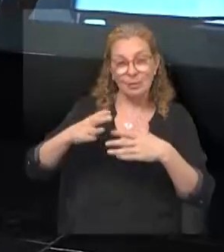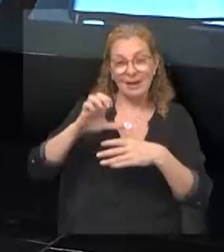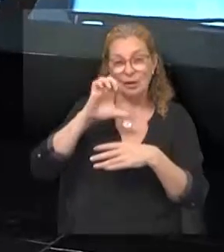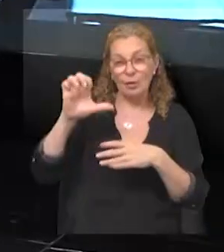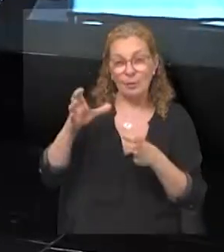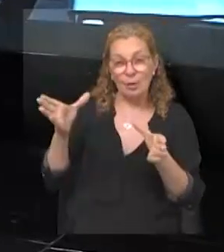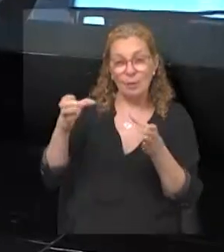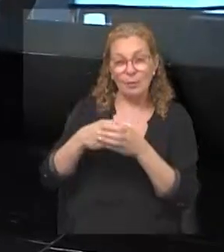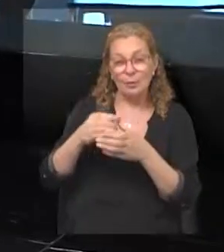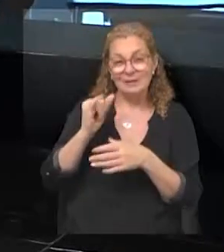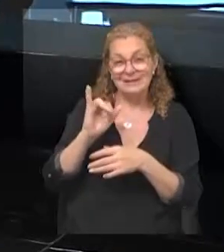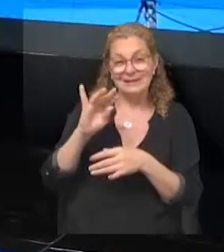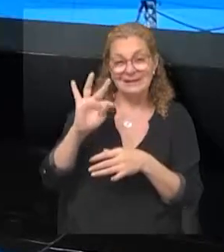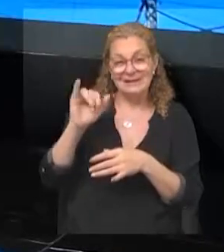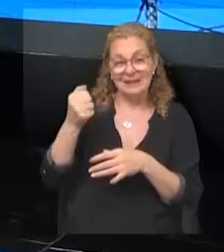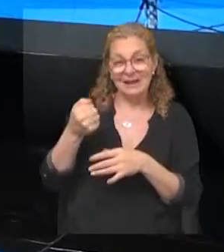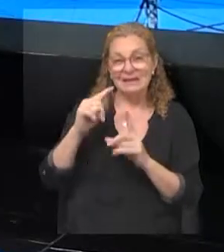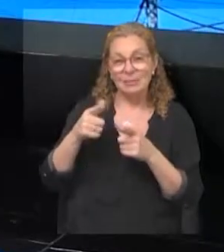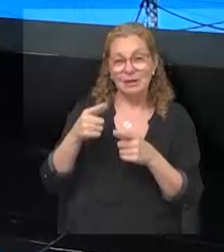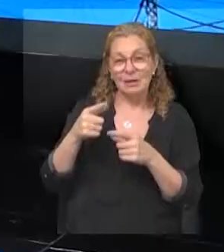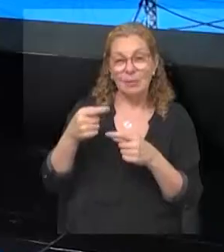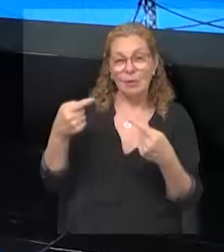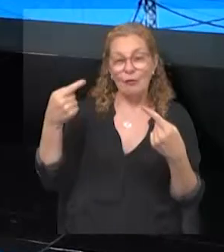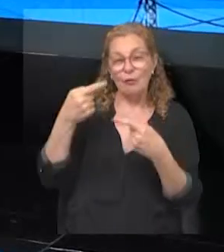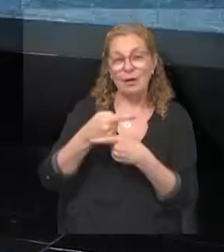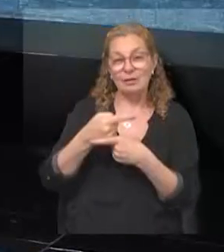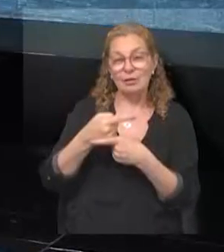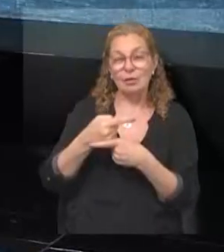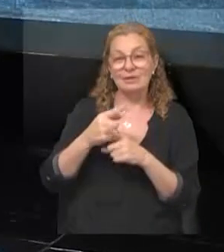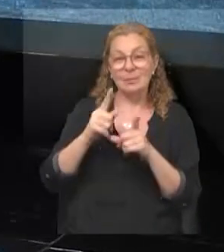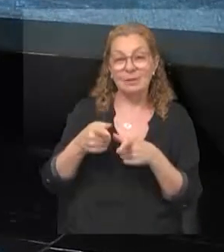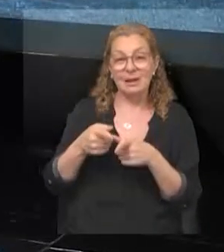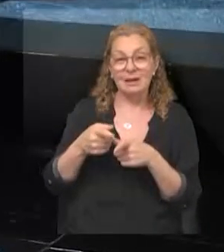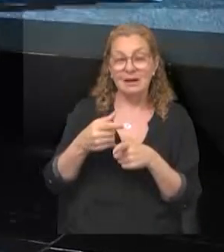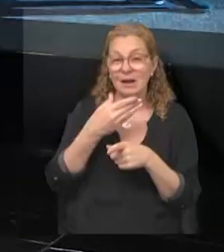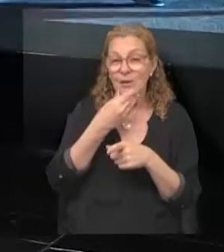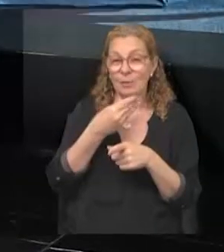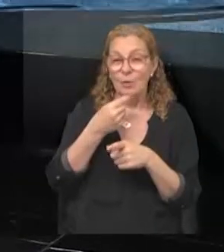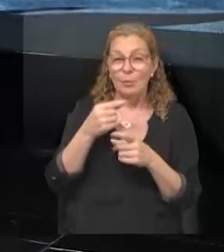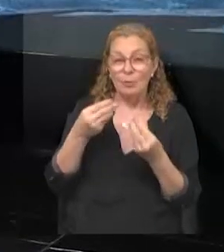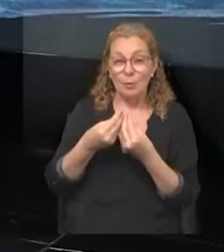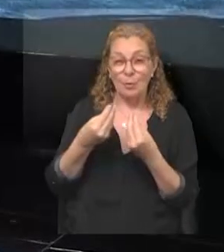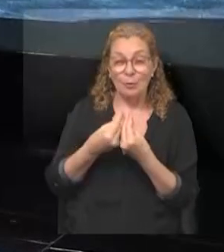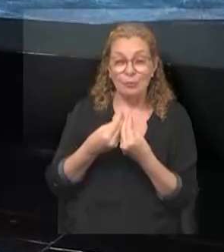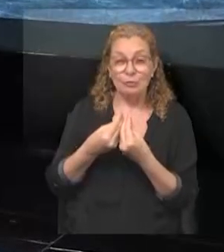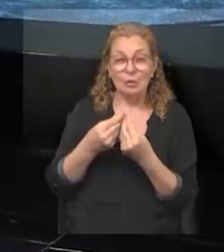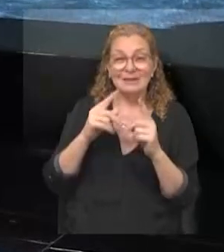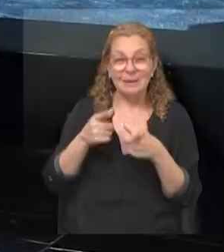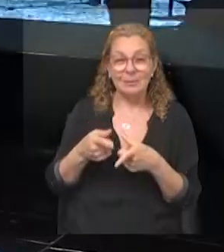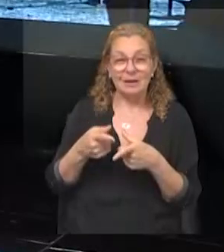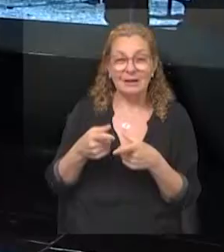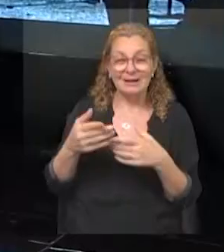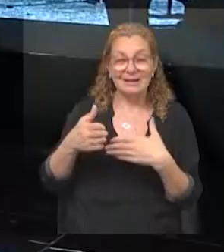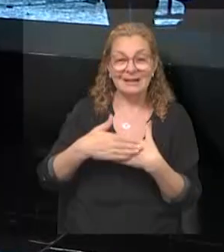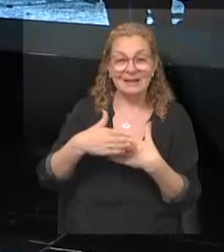grupo chiita que también ha devuelto el ataque en este caso hacia el norte de Israel en los salos del golán ocupados a Siria y también en las